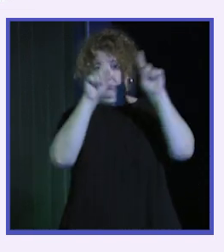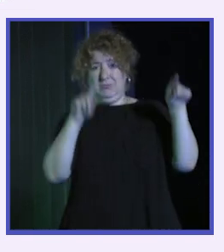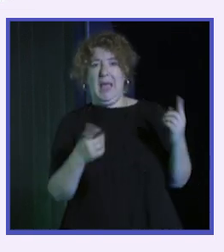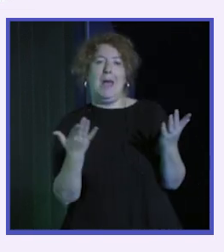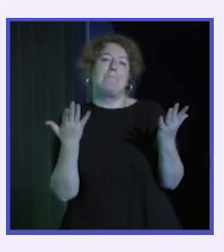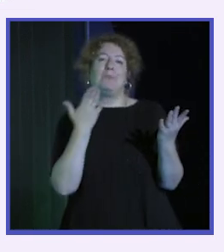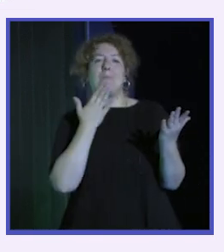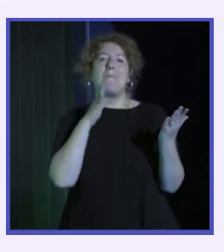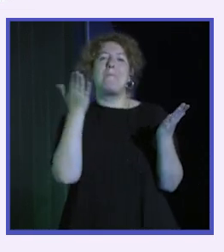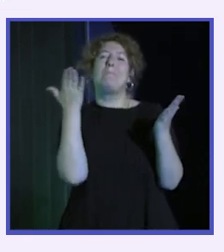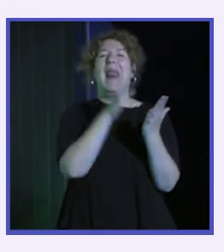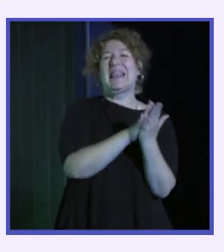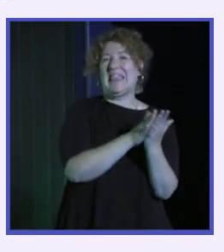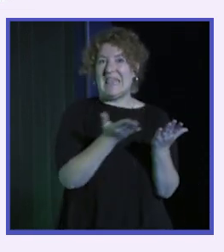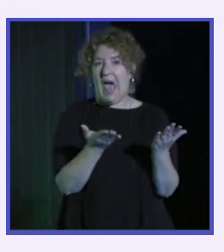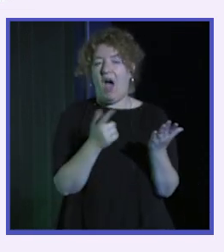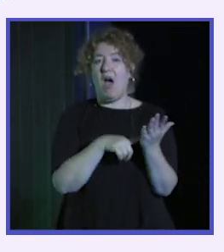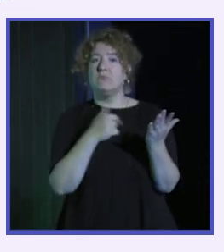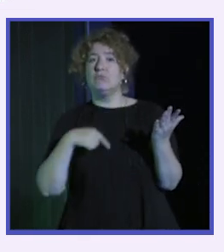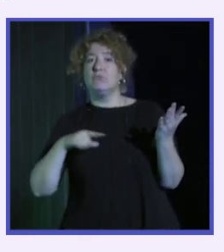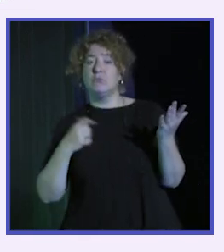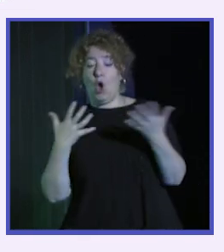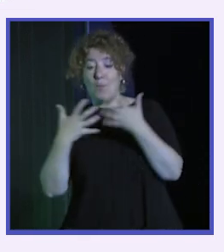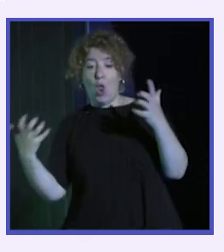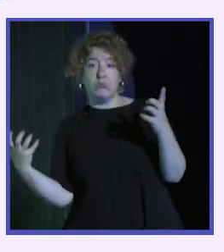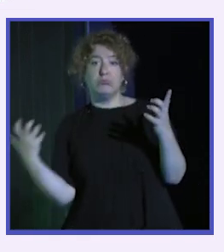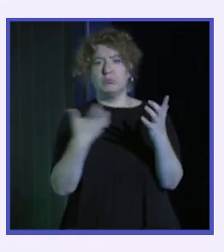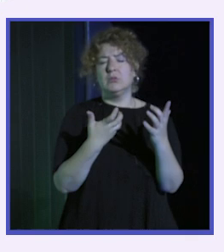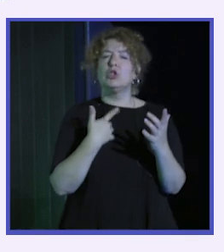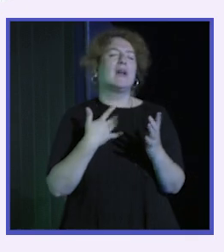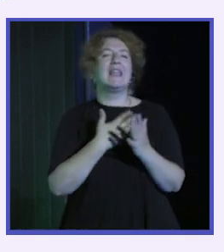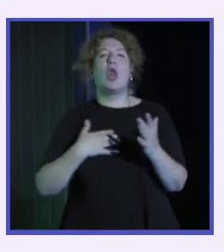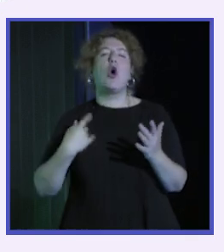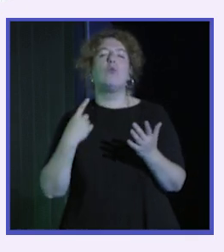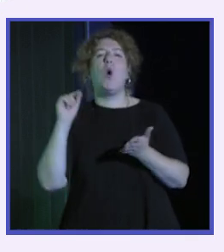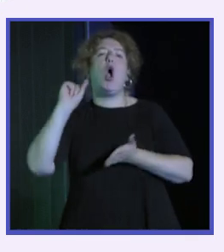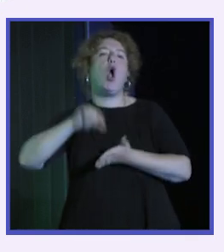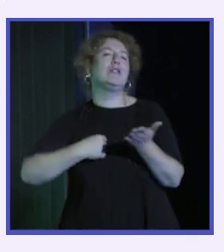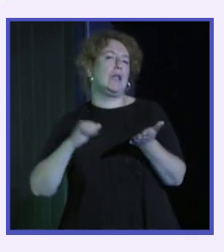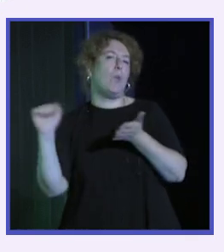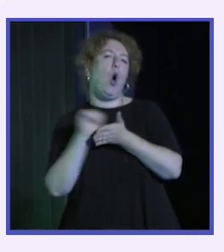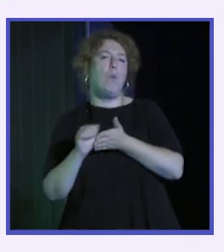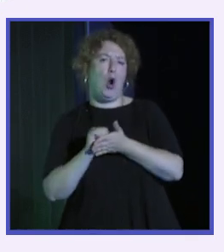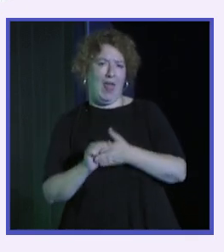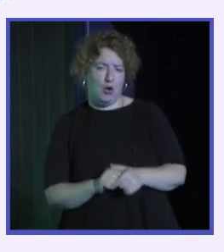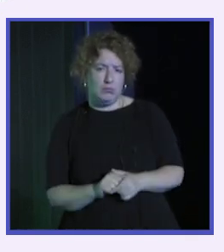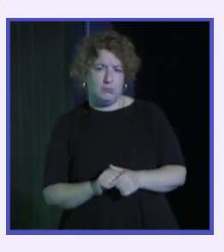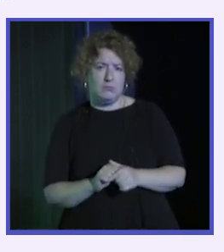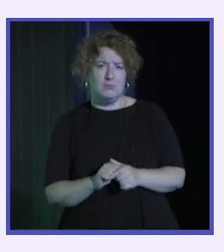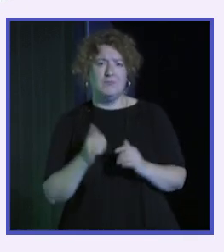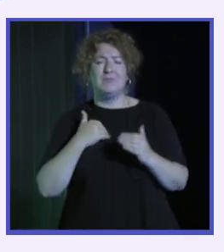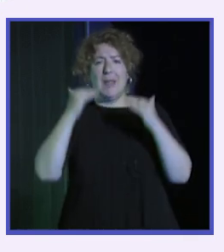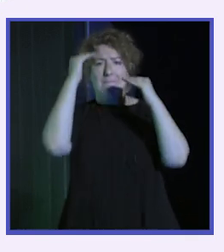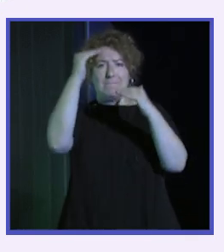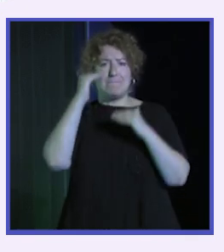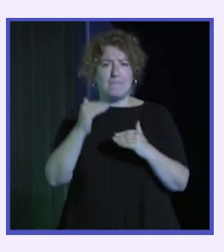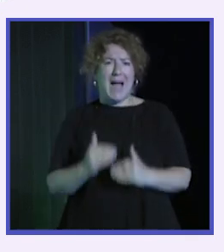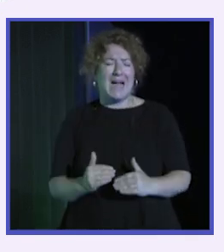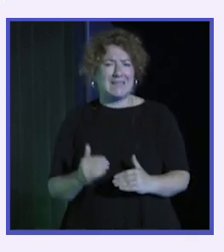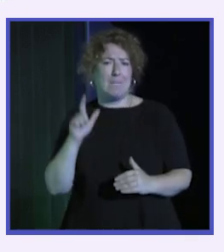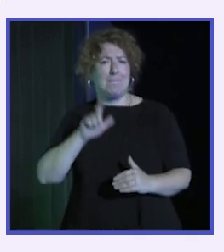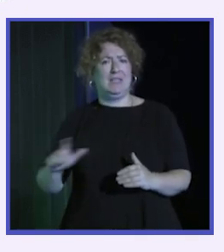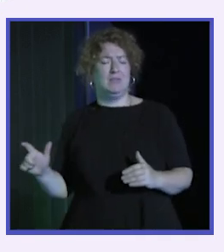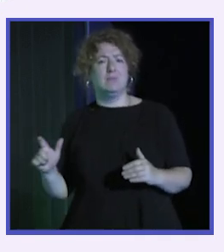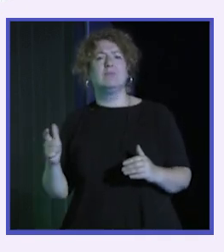plantilla, metemos el prompt y le digo, oye, créame un contrato, un borrador de un contrato, donde estas son las partes intervinientes y quiero